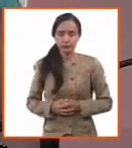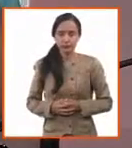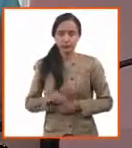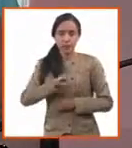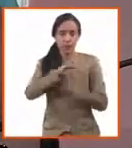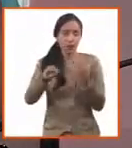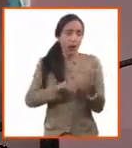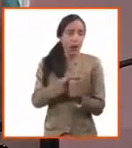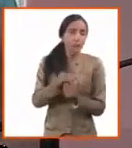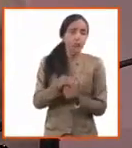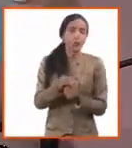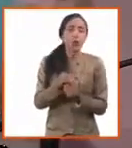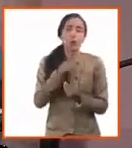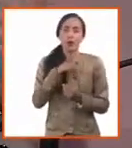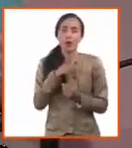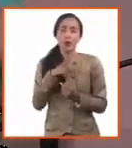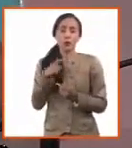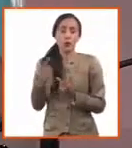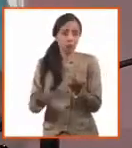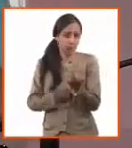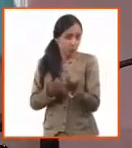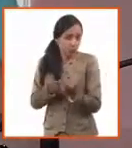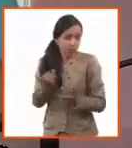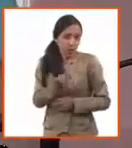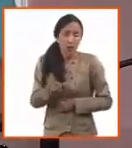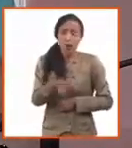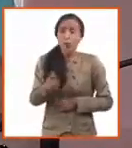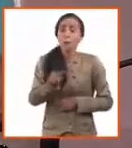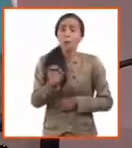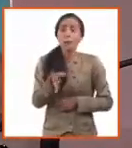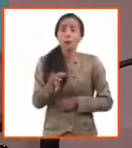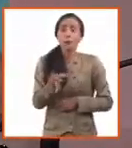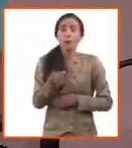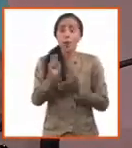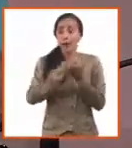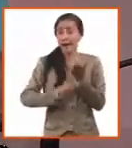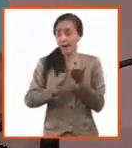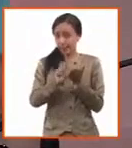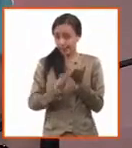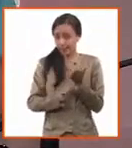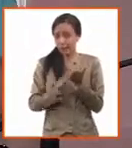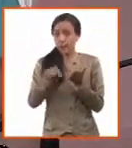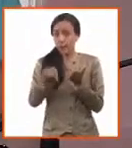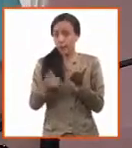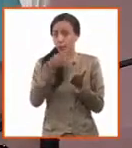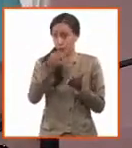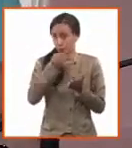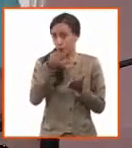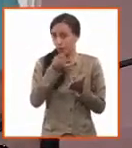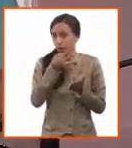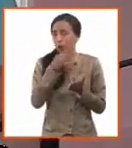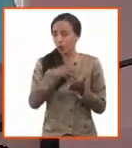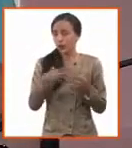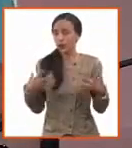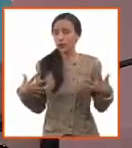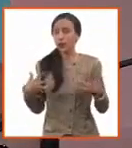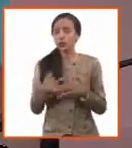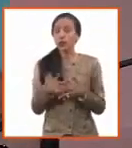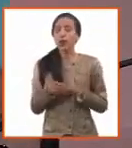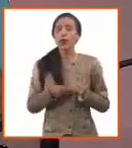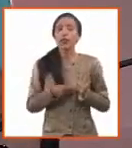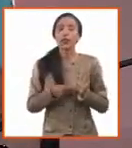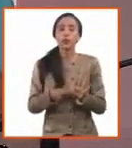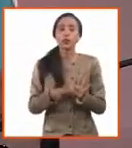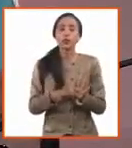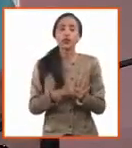sierra hasta estas propias cartas de las que hemos ido de los que hemos ido hablando demuestran también la